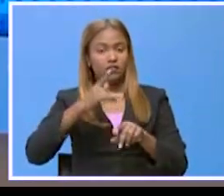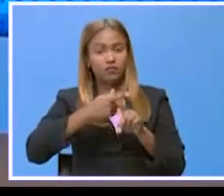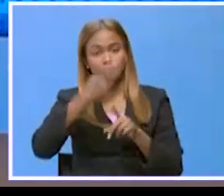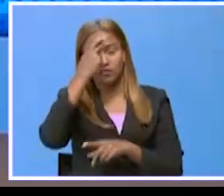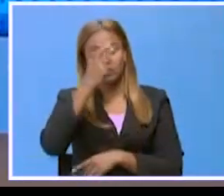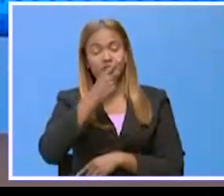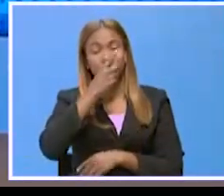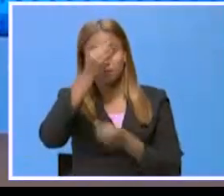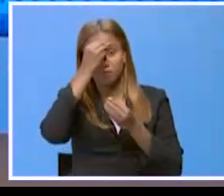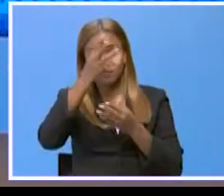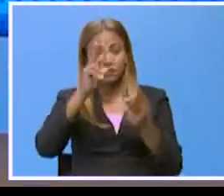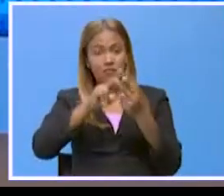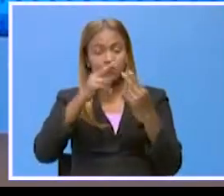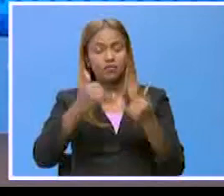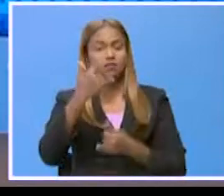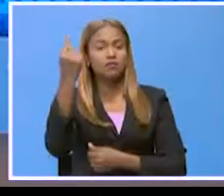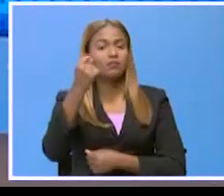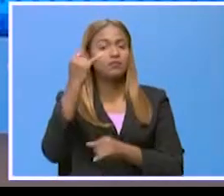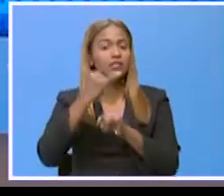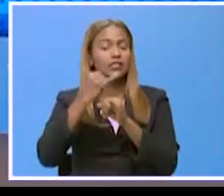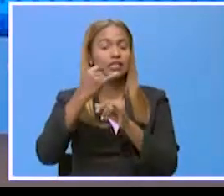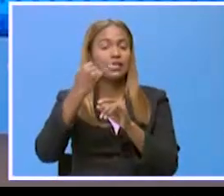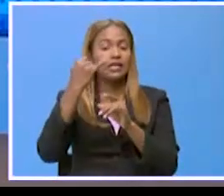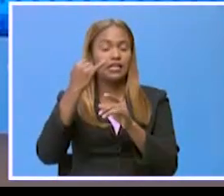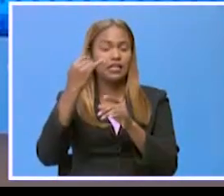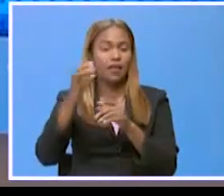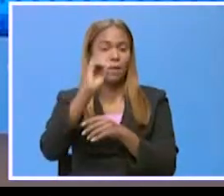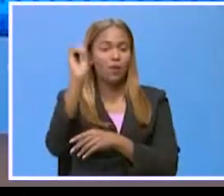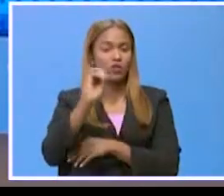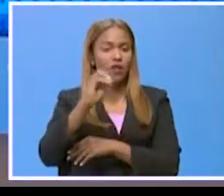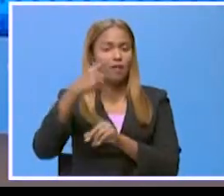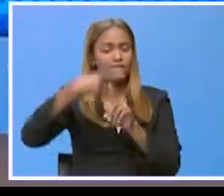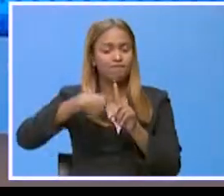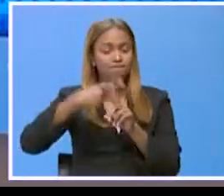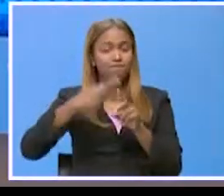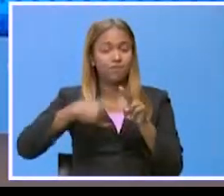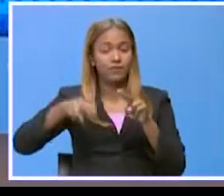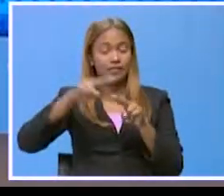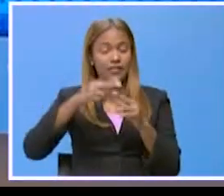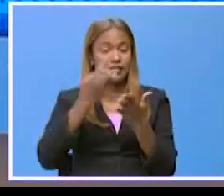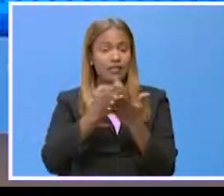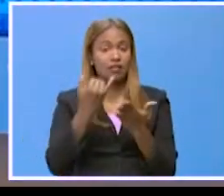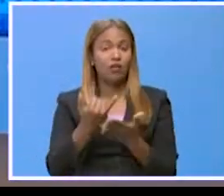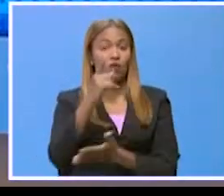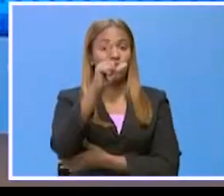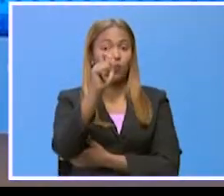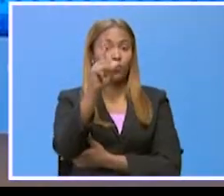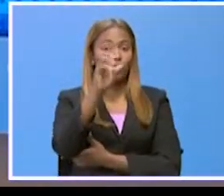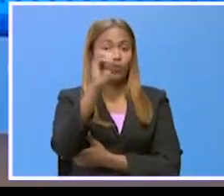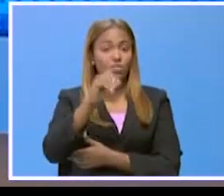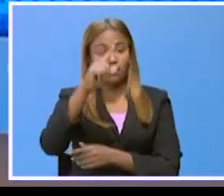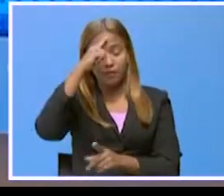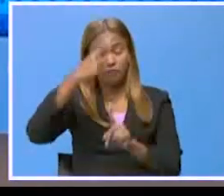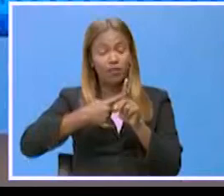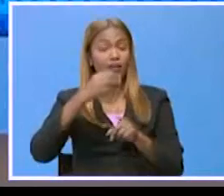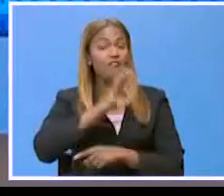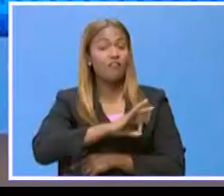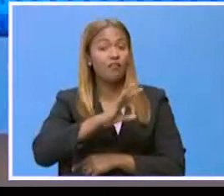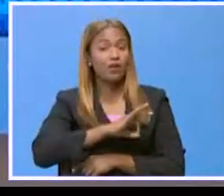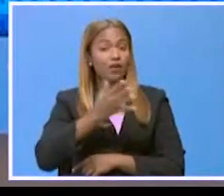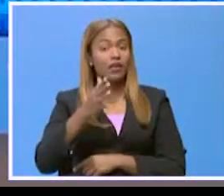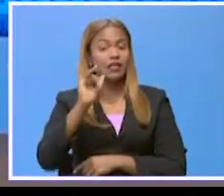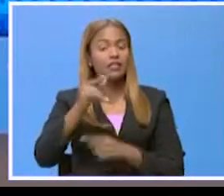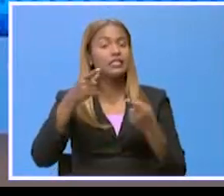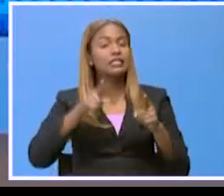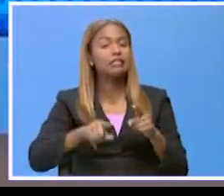dominicana dio a conocer este martes que el índice mensual de la actividad económica creció 1.1 por ciento durante el mes de febrero con lo